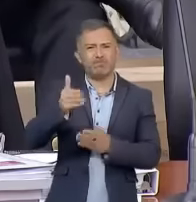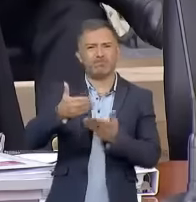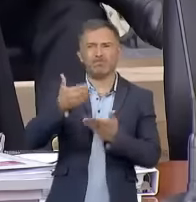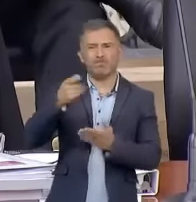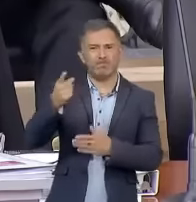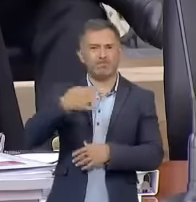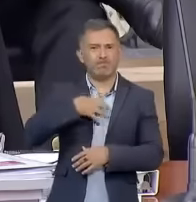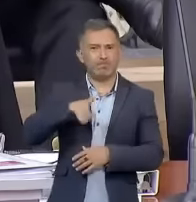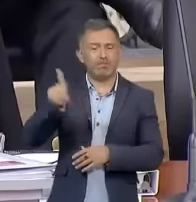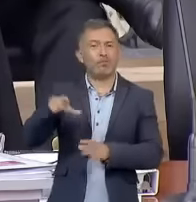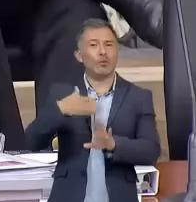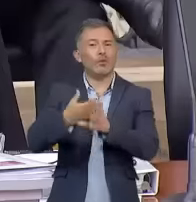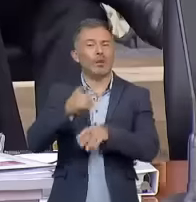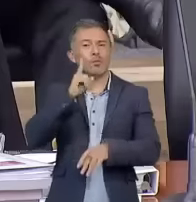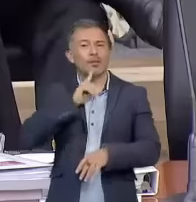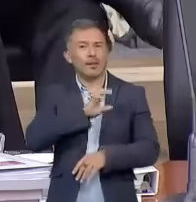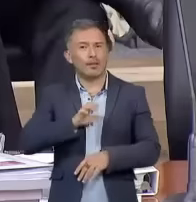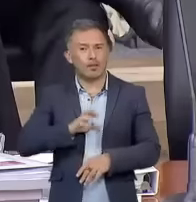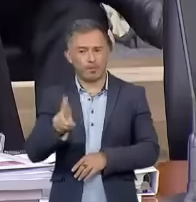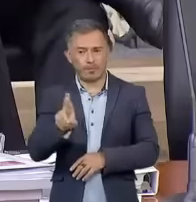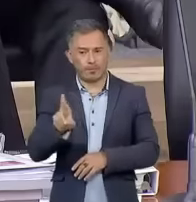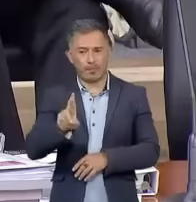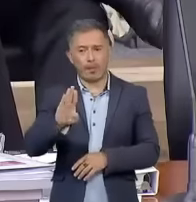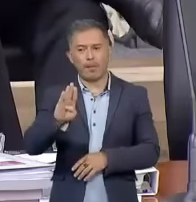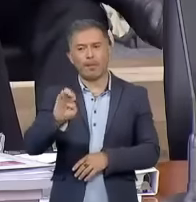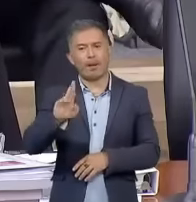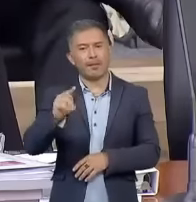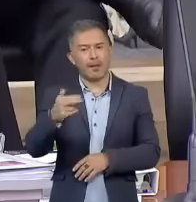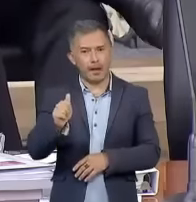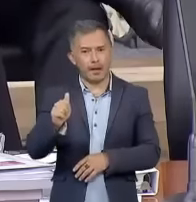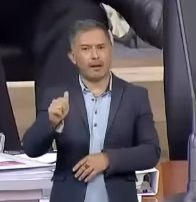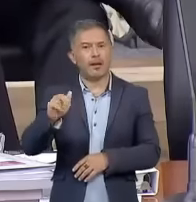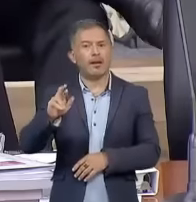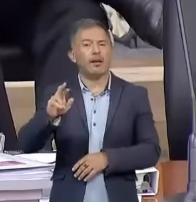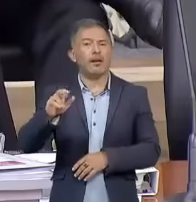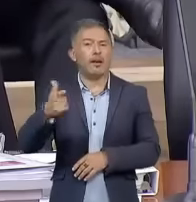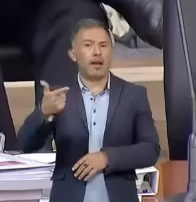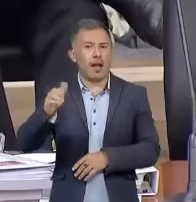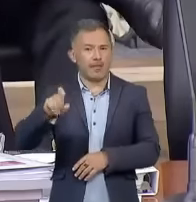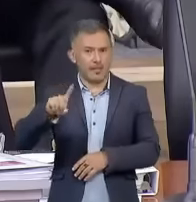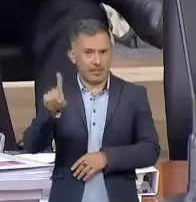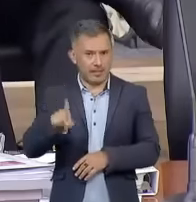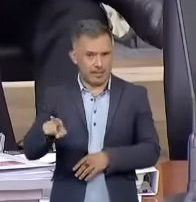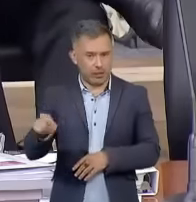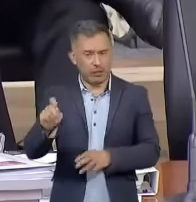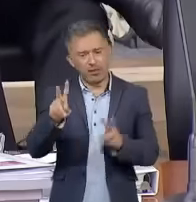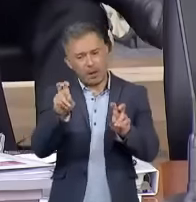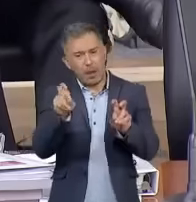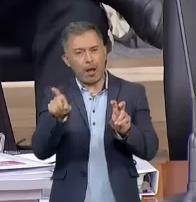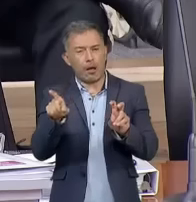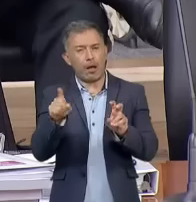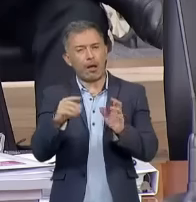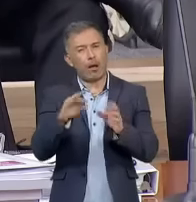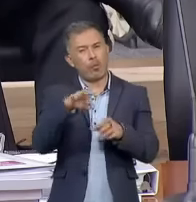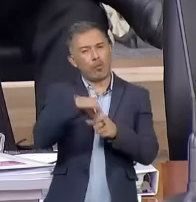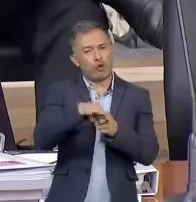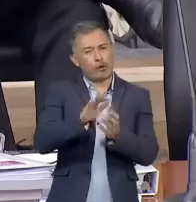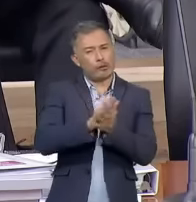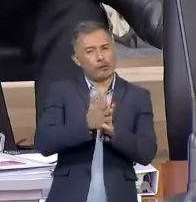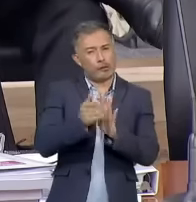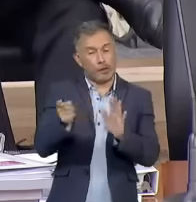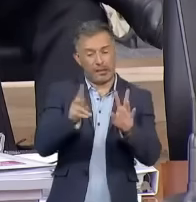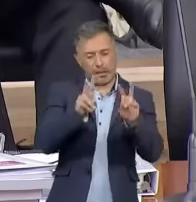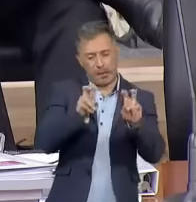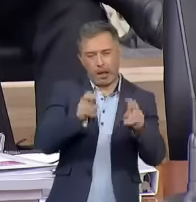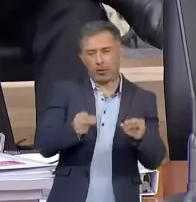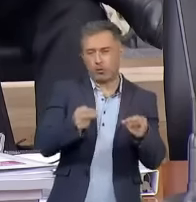Gálvez Ruiz por el hecho de coacción del voto de hecho lo traté en asuntos generales ella le ha pedido